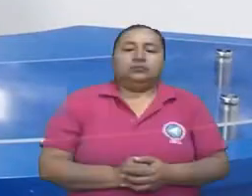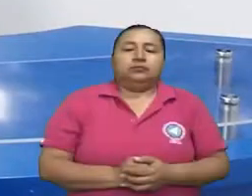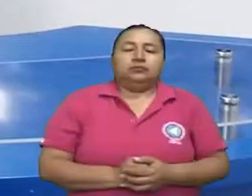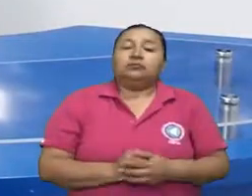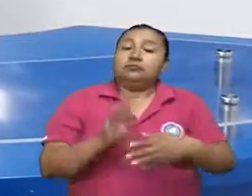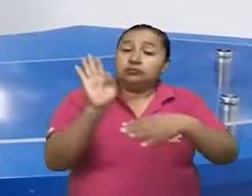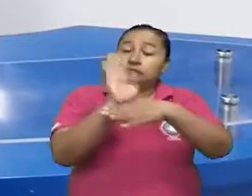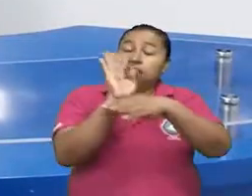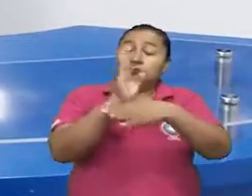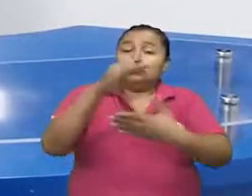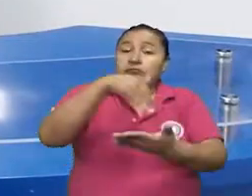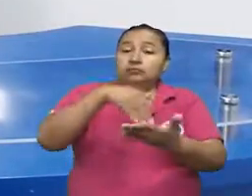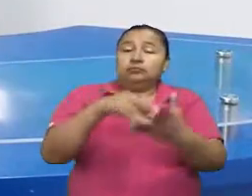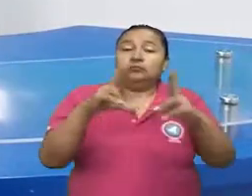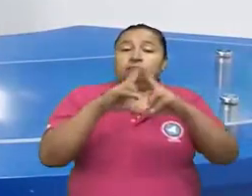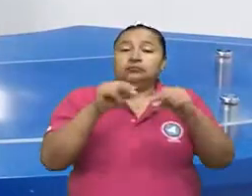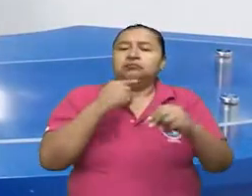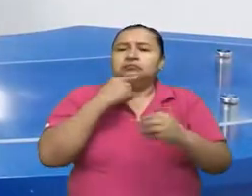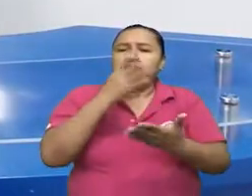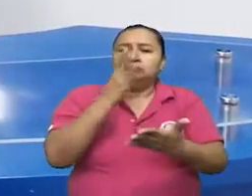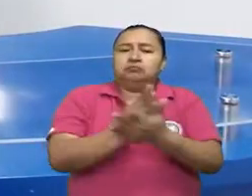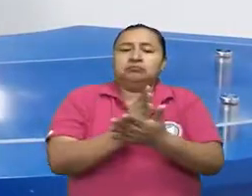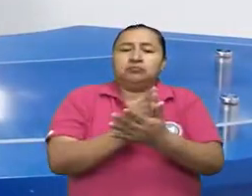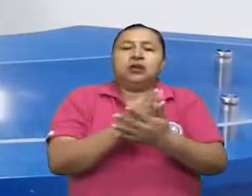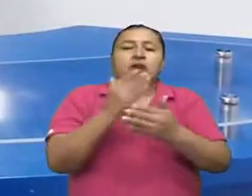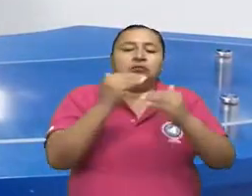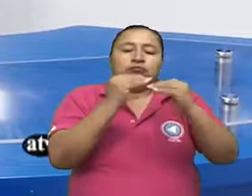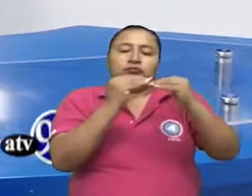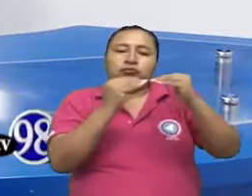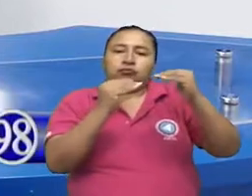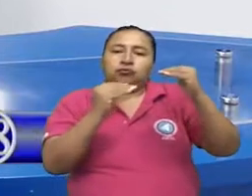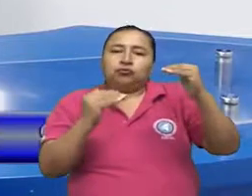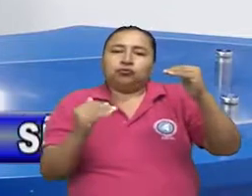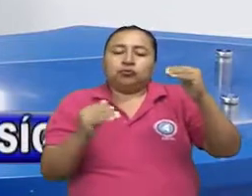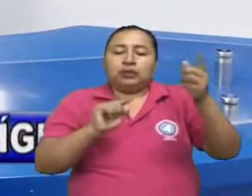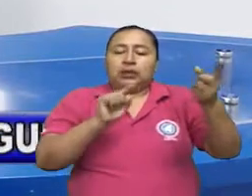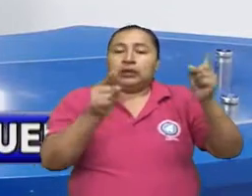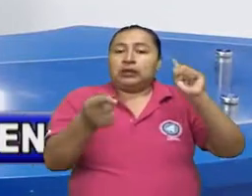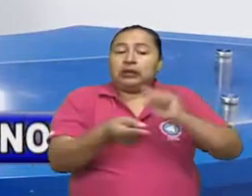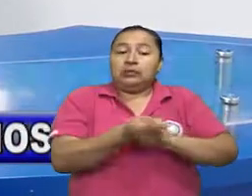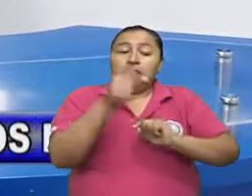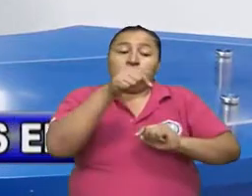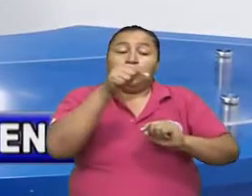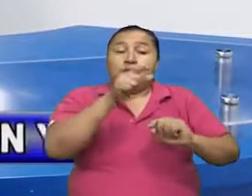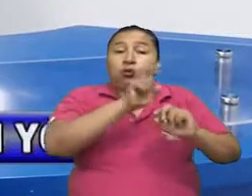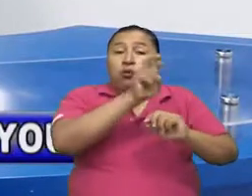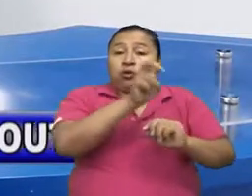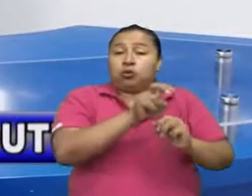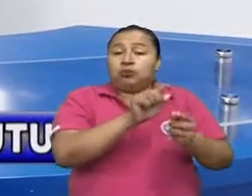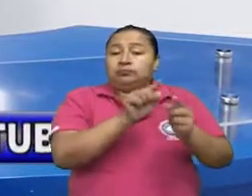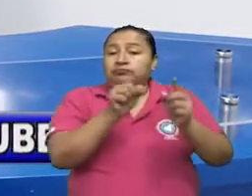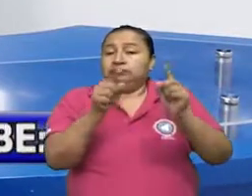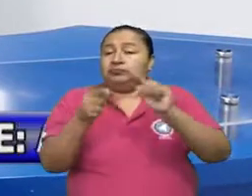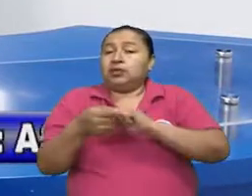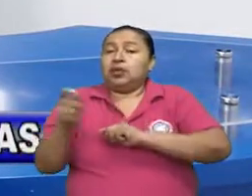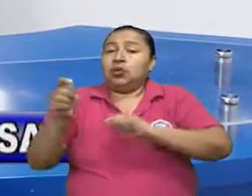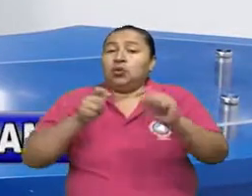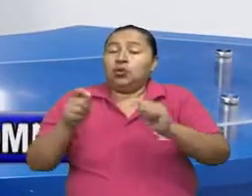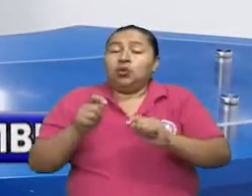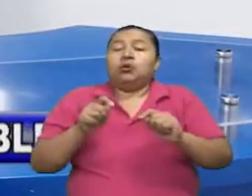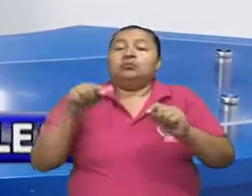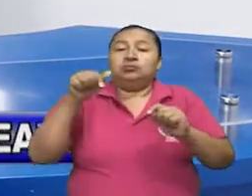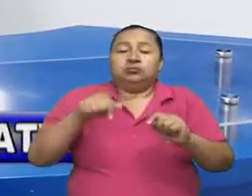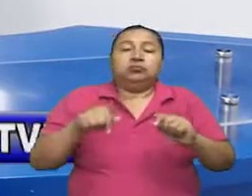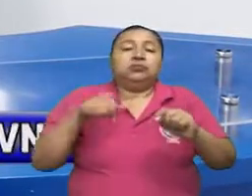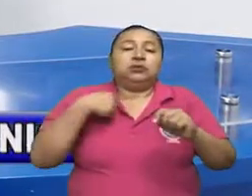Banco Central de Nicaragua establece la tasa de deslizamiento del tipo de cambio del Córdoba con respecto al dólar de los Estados Unidos